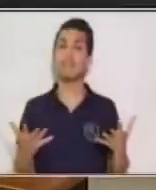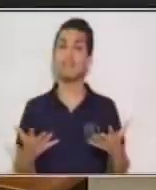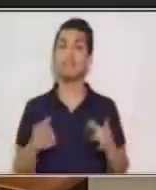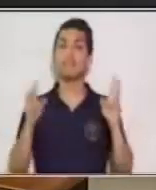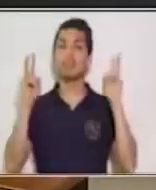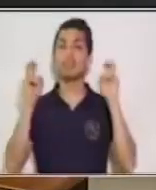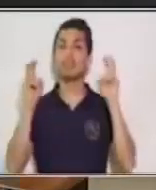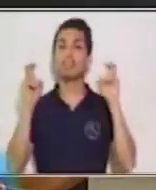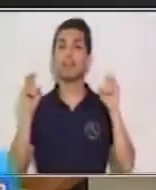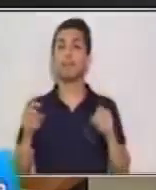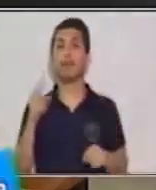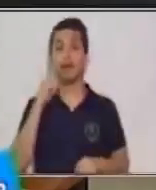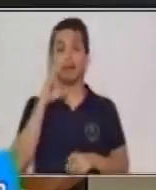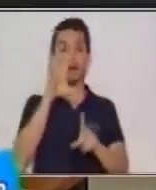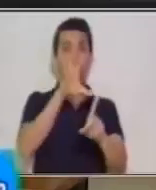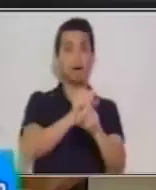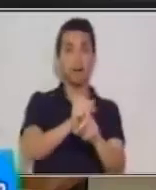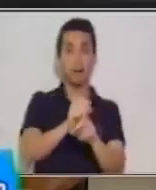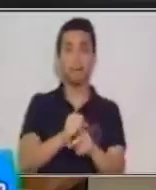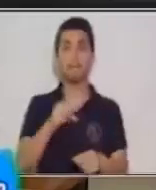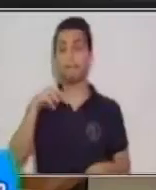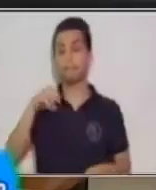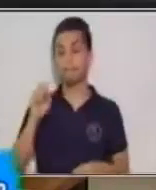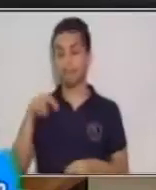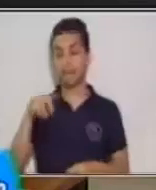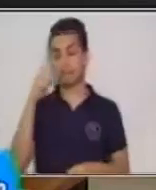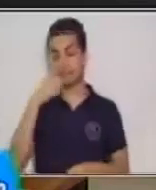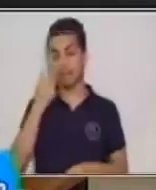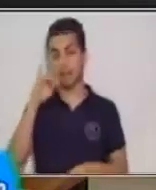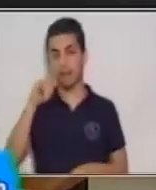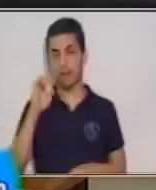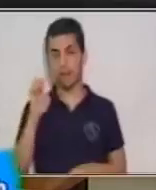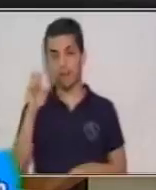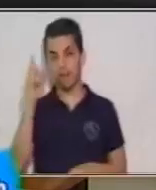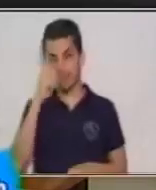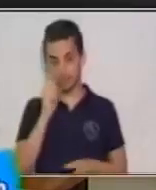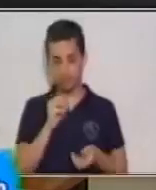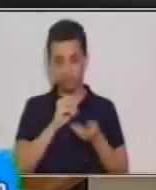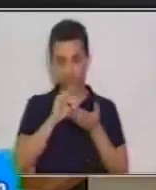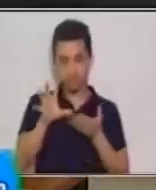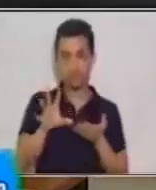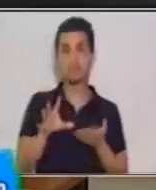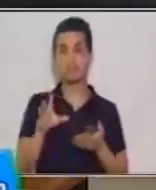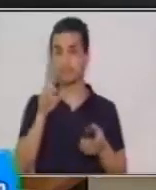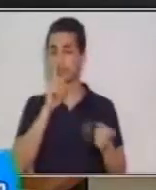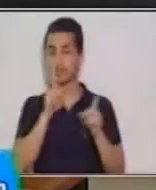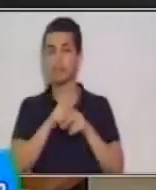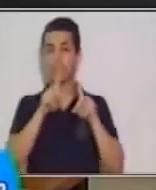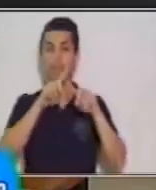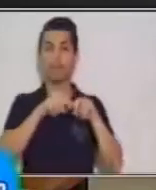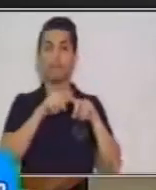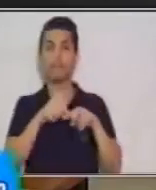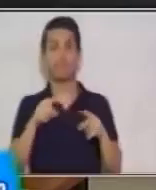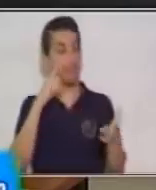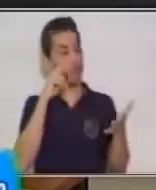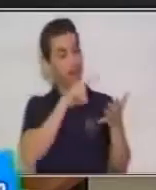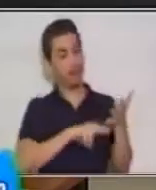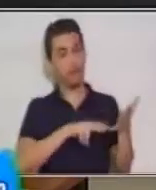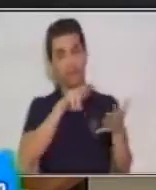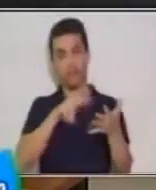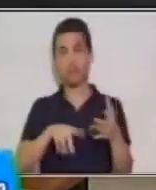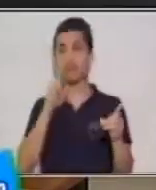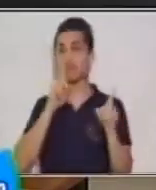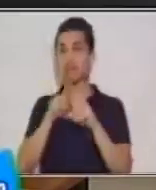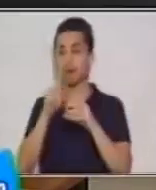tema identificación de los mensajes según la lectura y la organización del texto para el